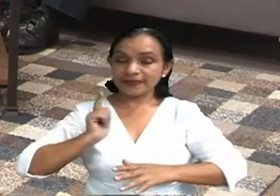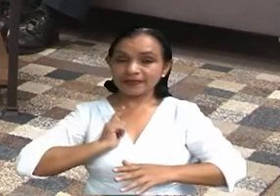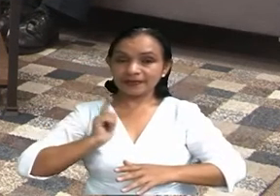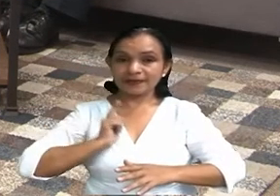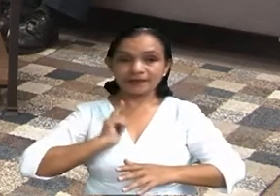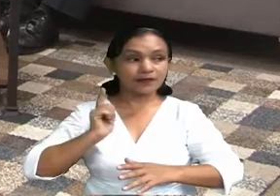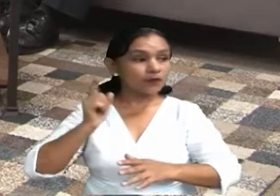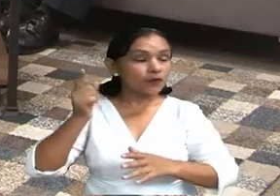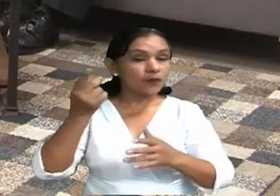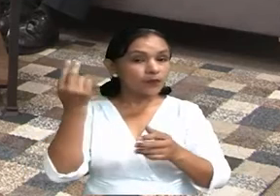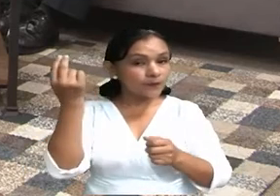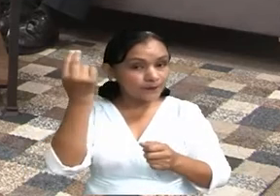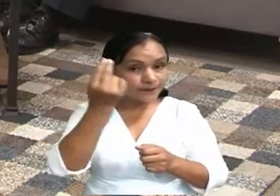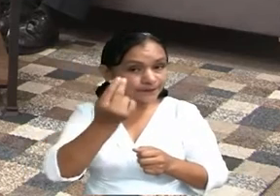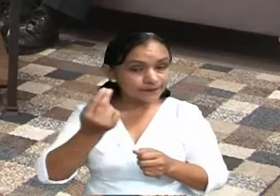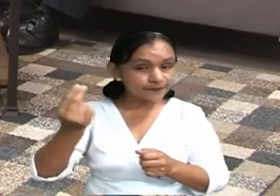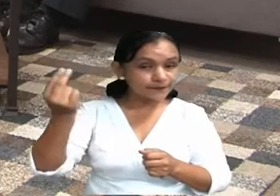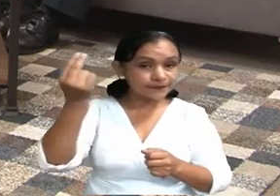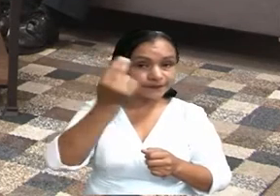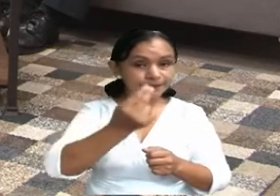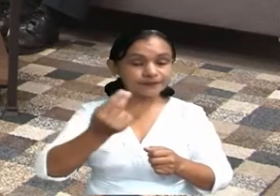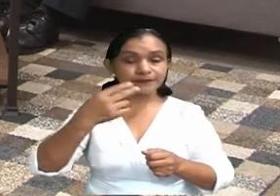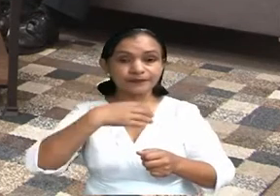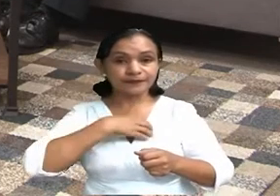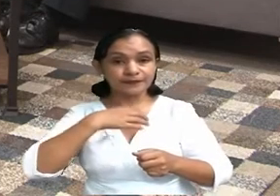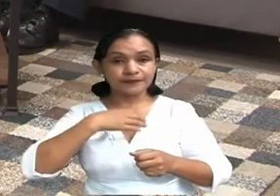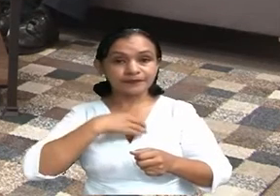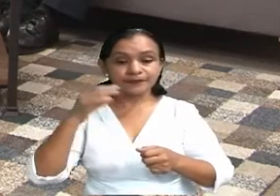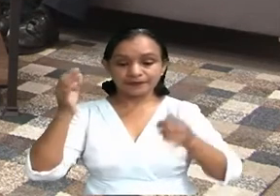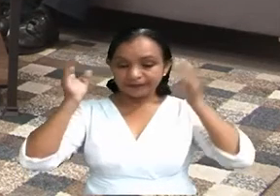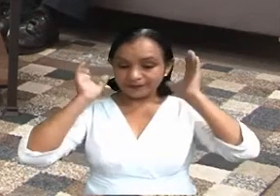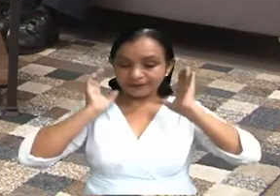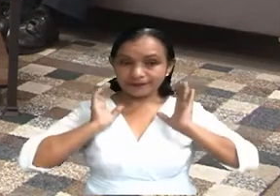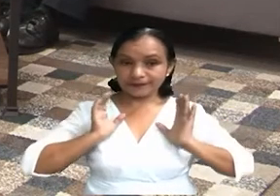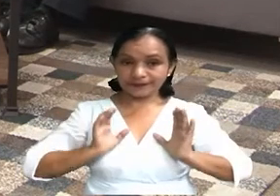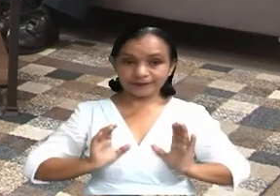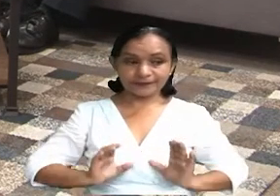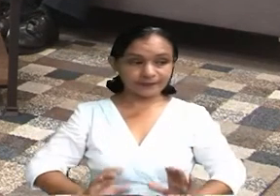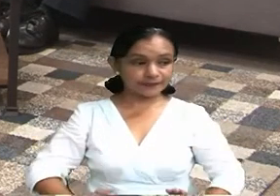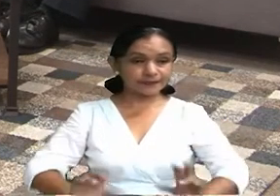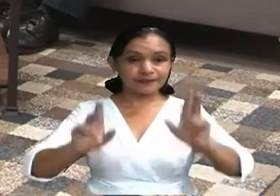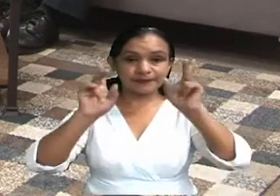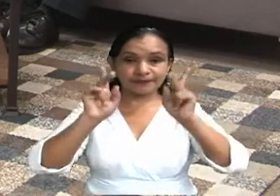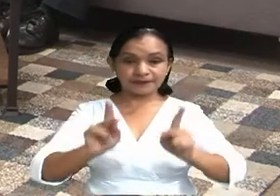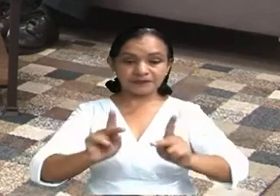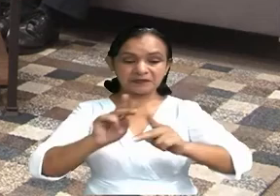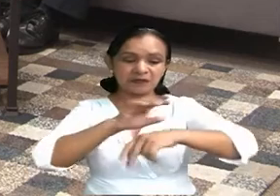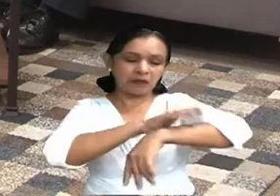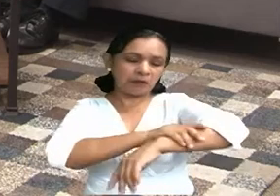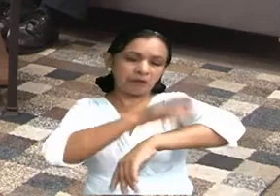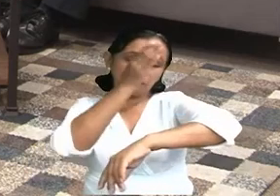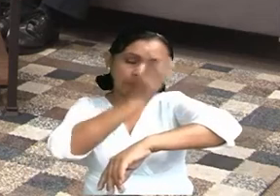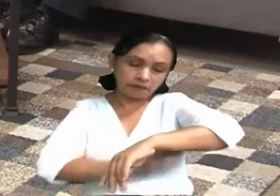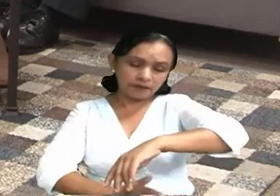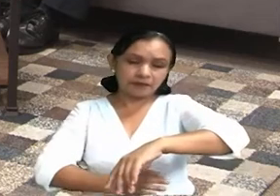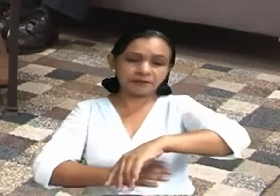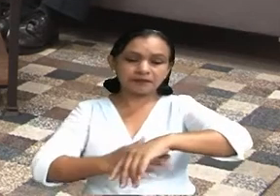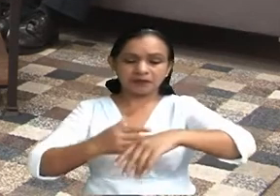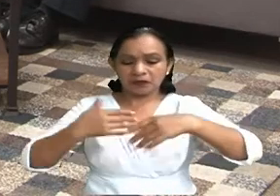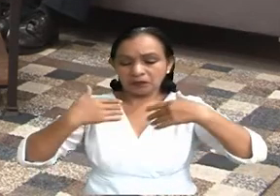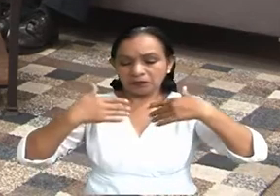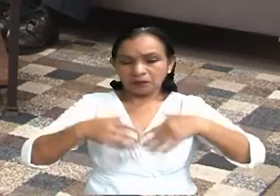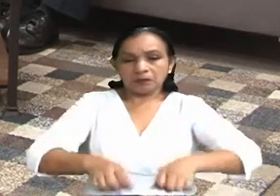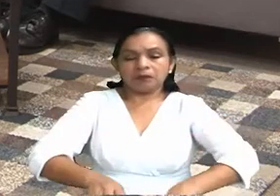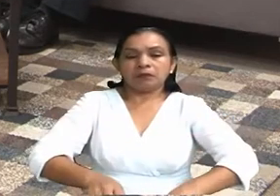el funcionamiento estructural de nuestro cuerpo. Las personas que no tienen manos, que son cuadraplégicas,